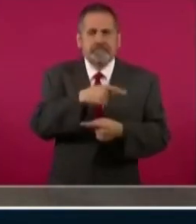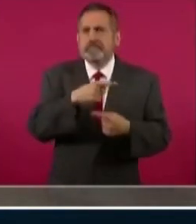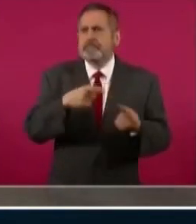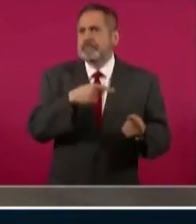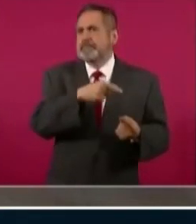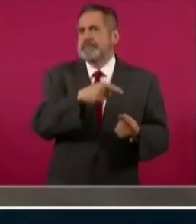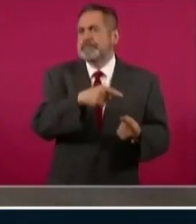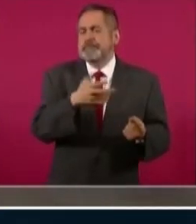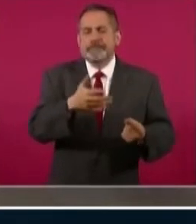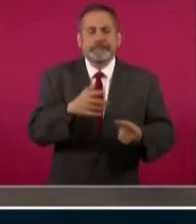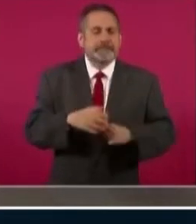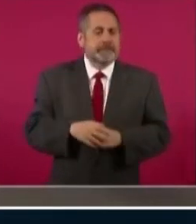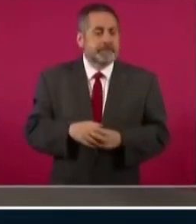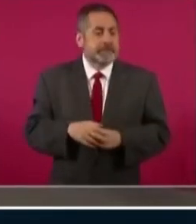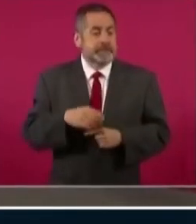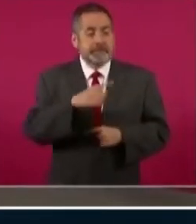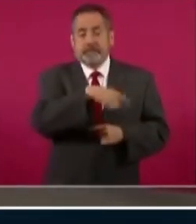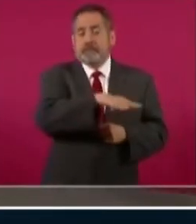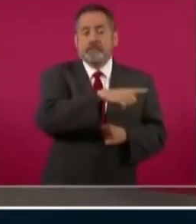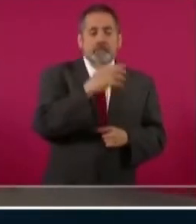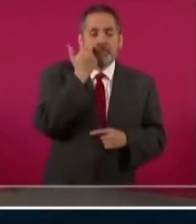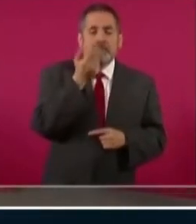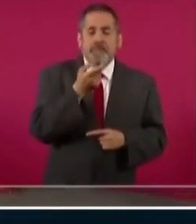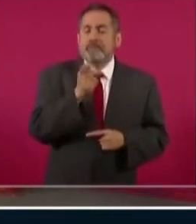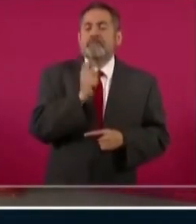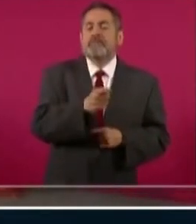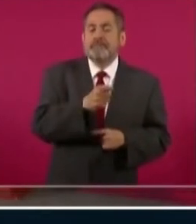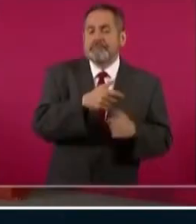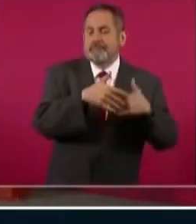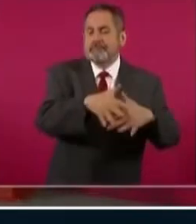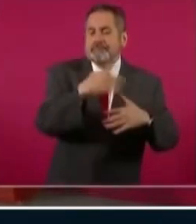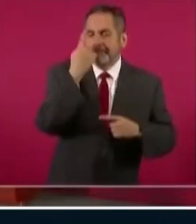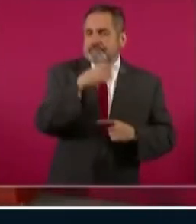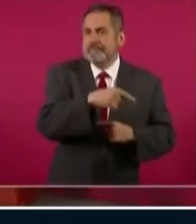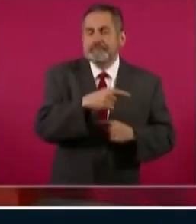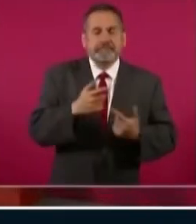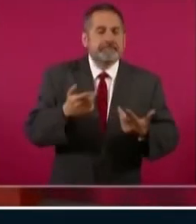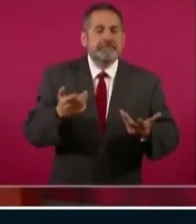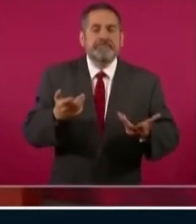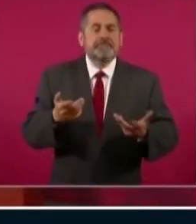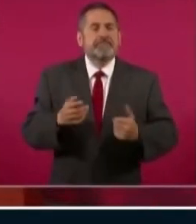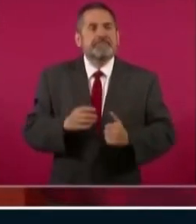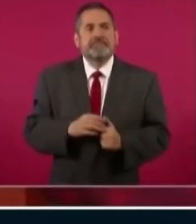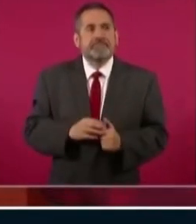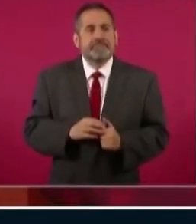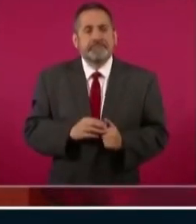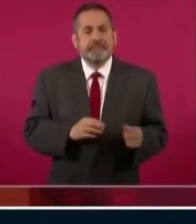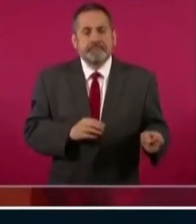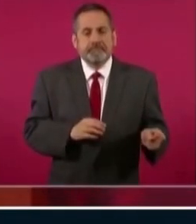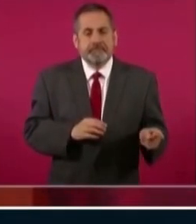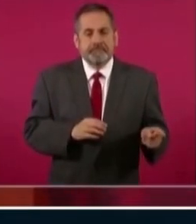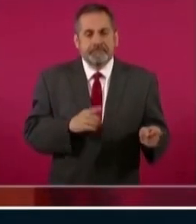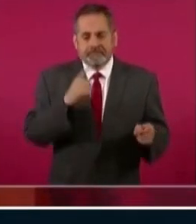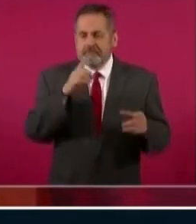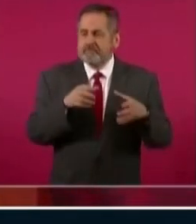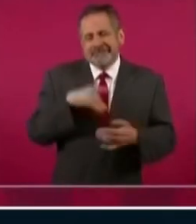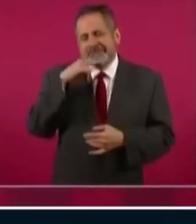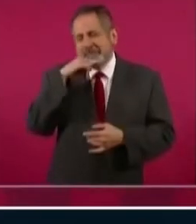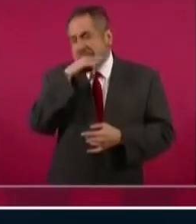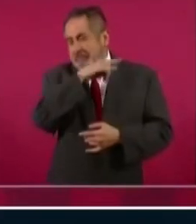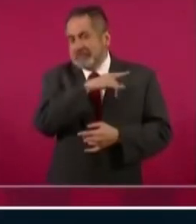de personas a quienes regala el dinero. No importa que no haya inversión pública, no importa que no